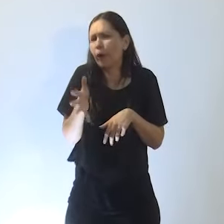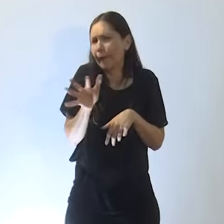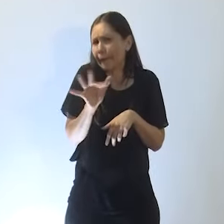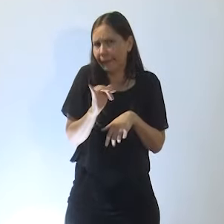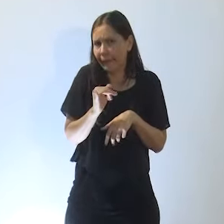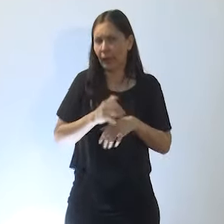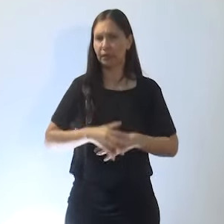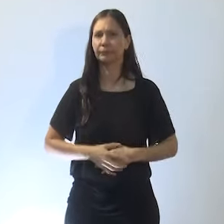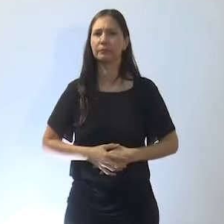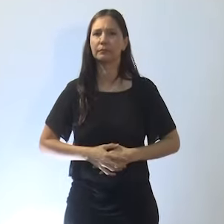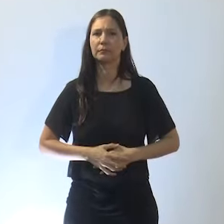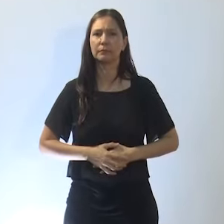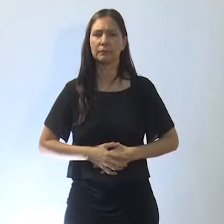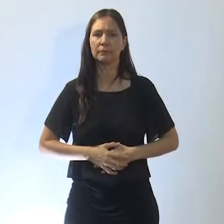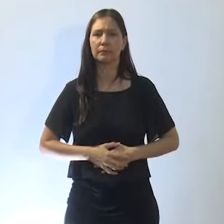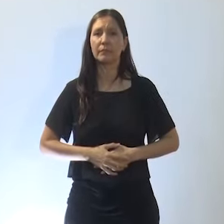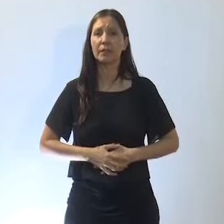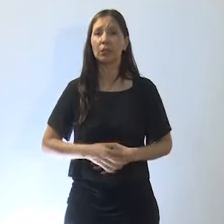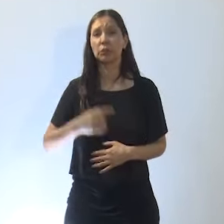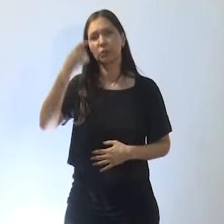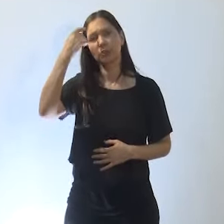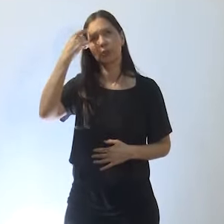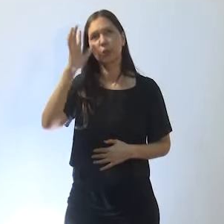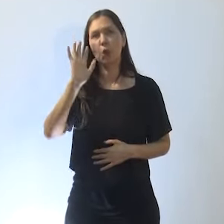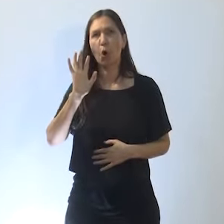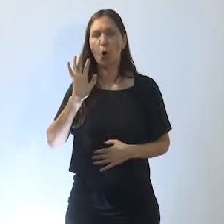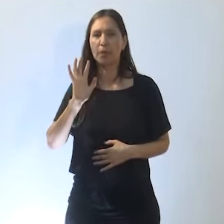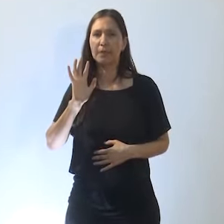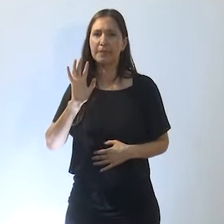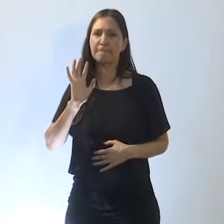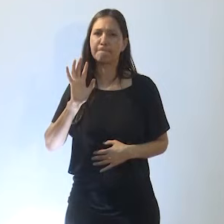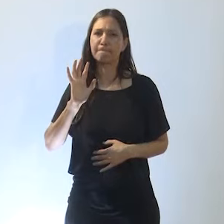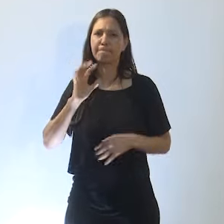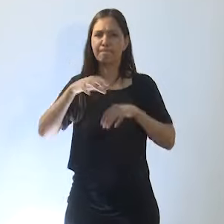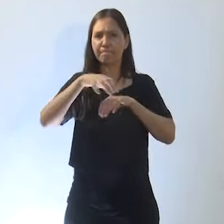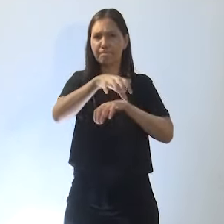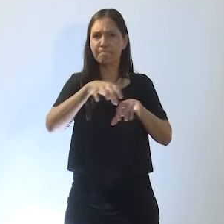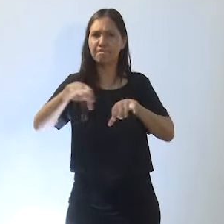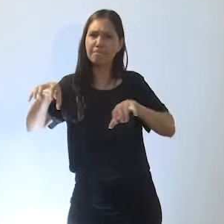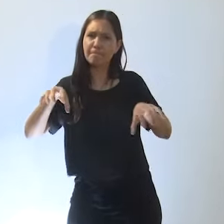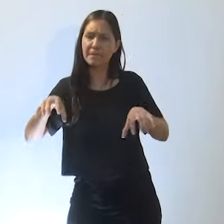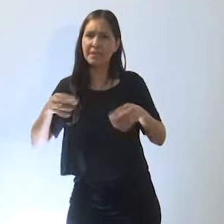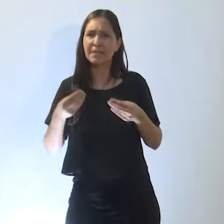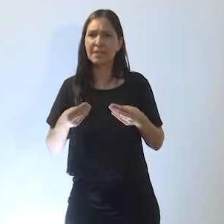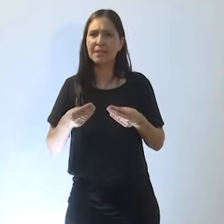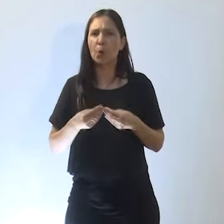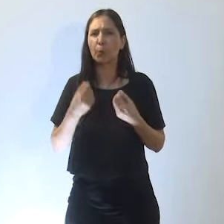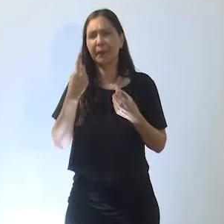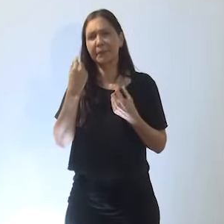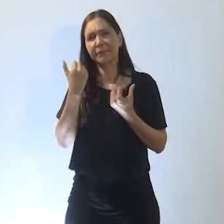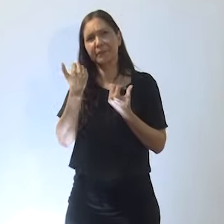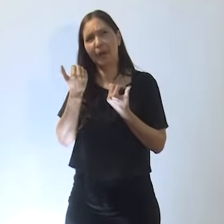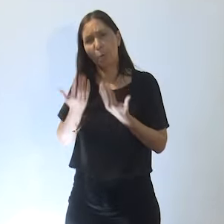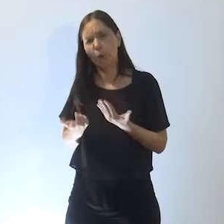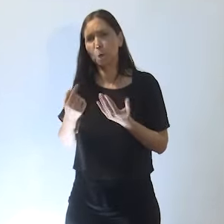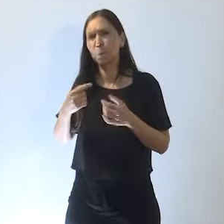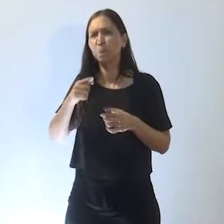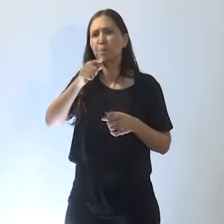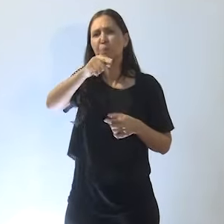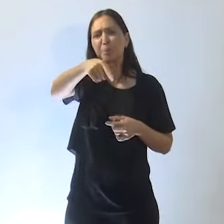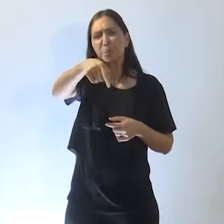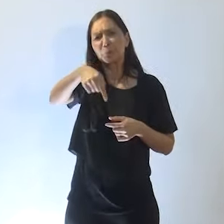cotidianidad creo que la divisoria hoy tenemos varios puntos a favor una es que no hay no hay brechas claras entre los